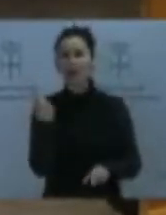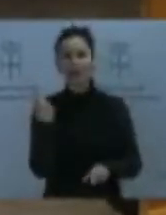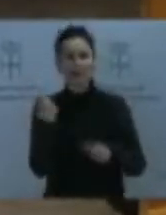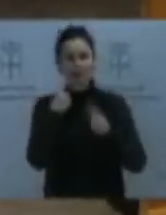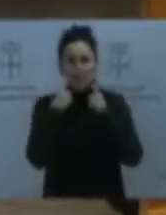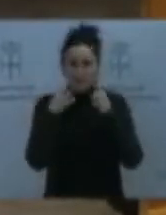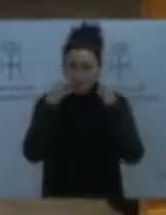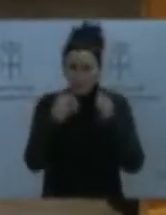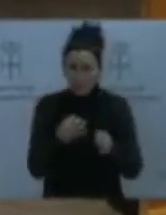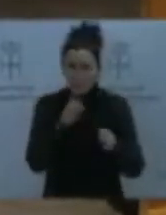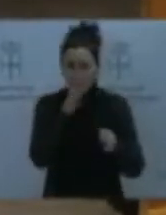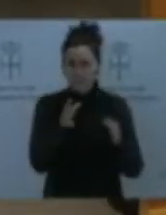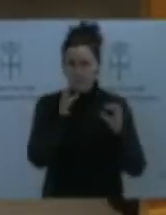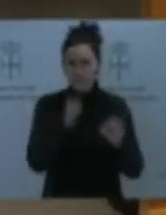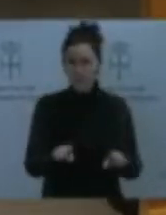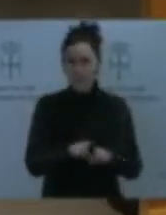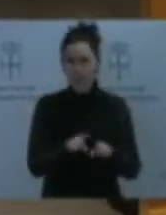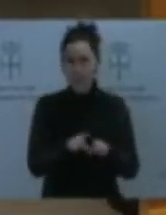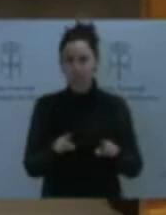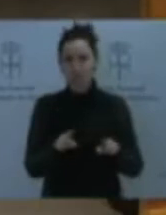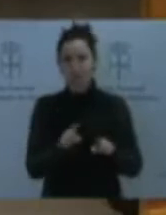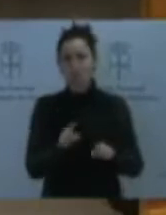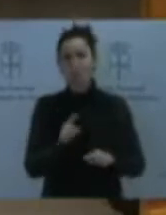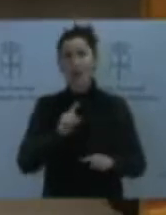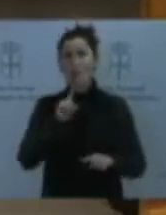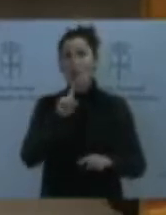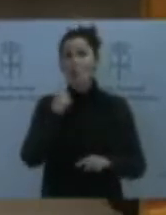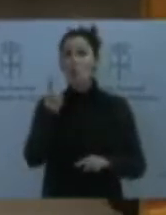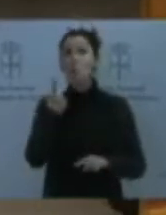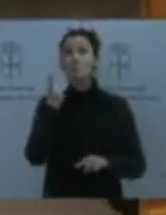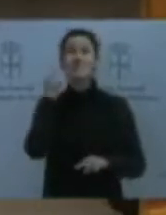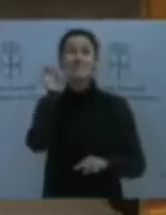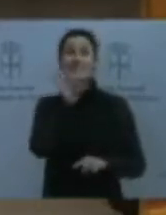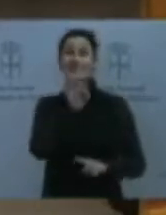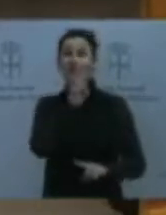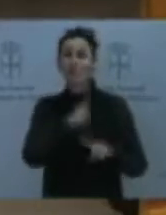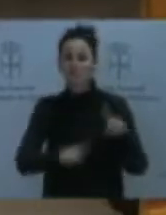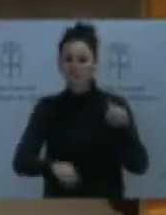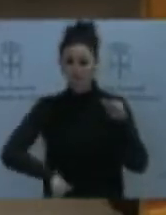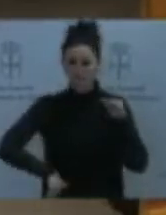medio, pues rápidamente se venía abajo en cuanto se comparaba y se